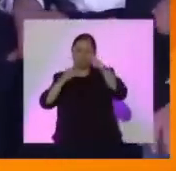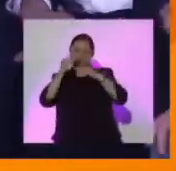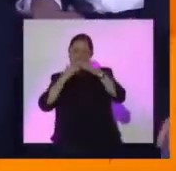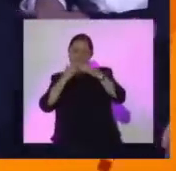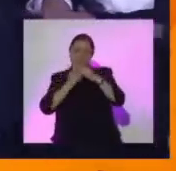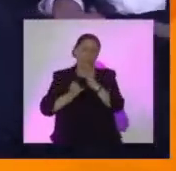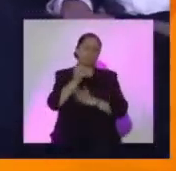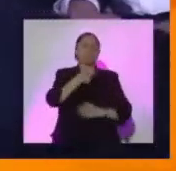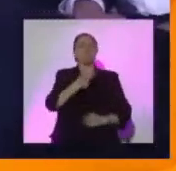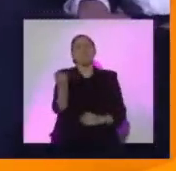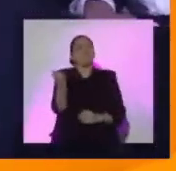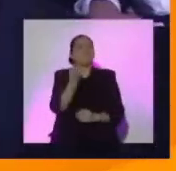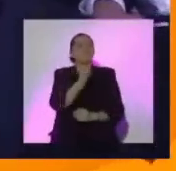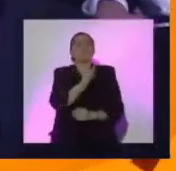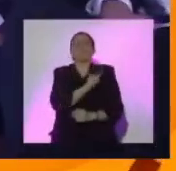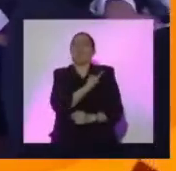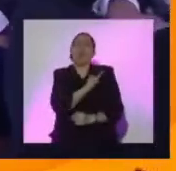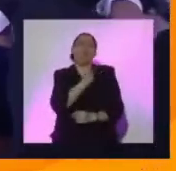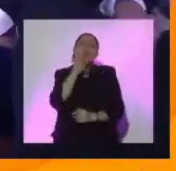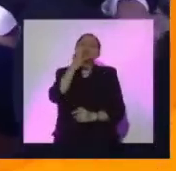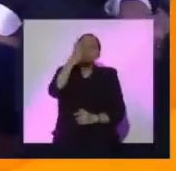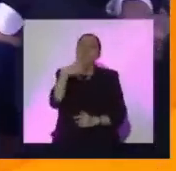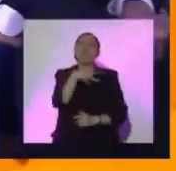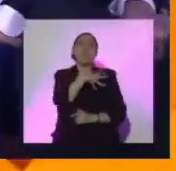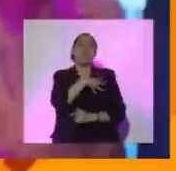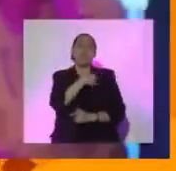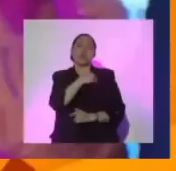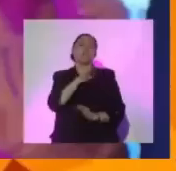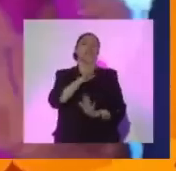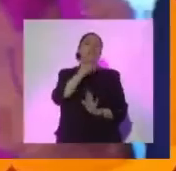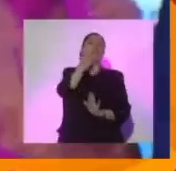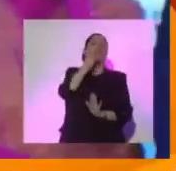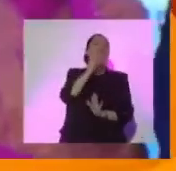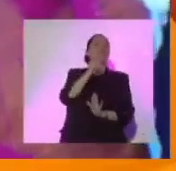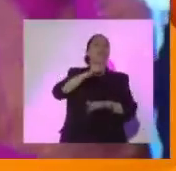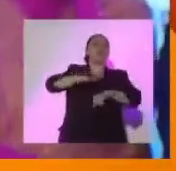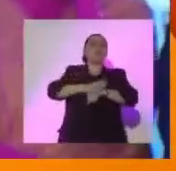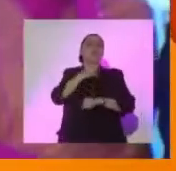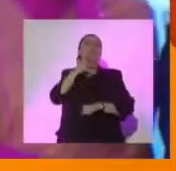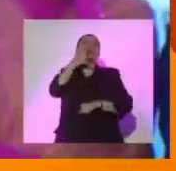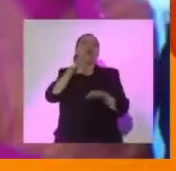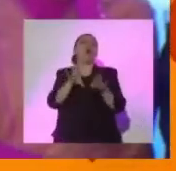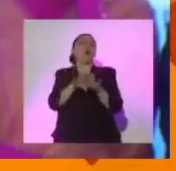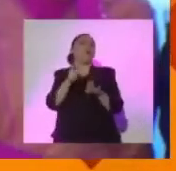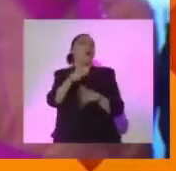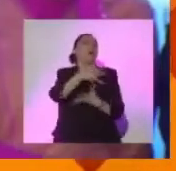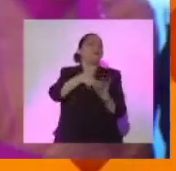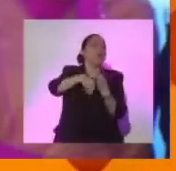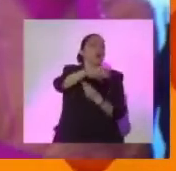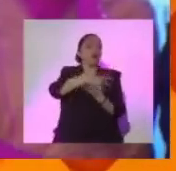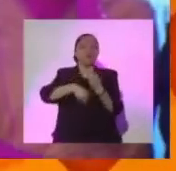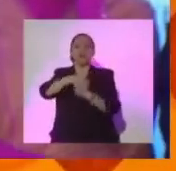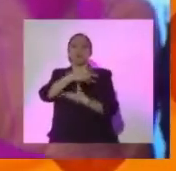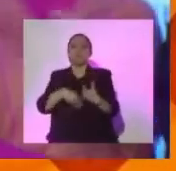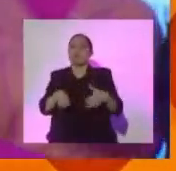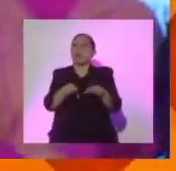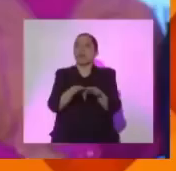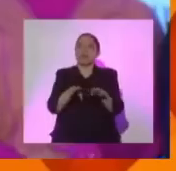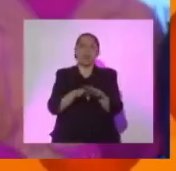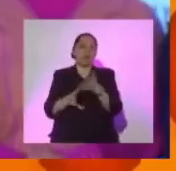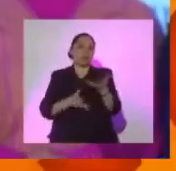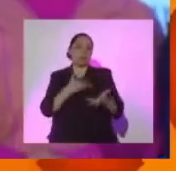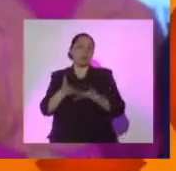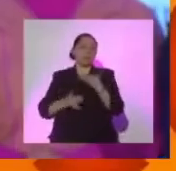sobrina varias encomiendas en turismo Entonces sí sí ellos se van a encargar y solo me estoy yendo por encimita son los que van a